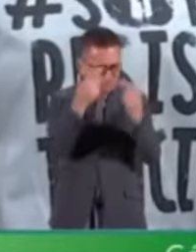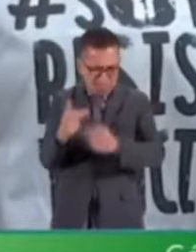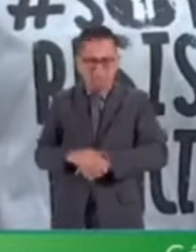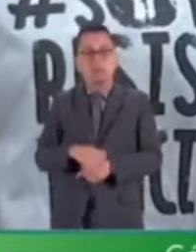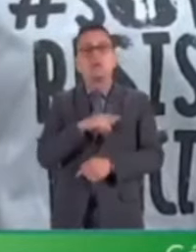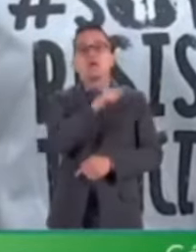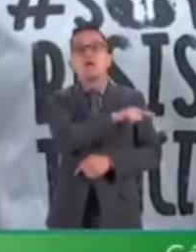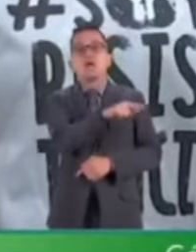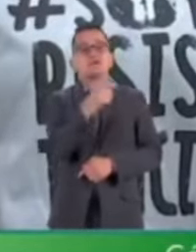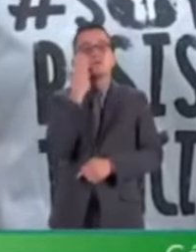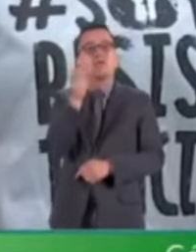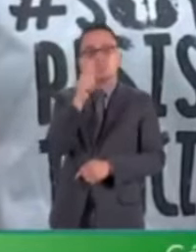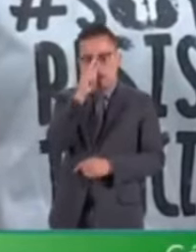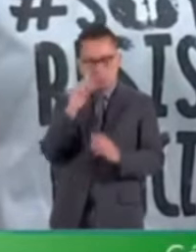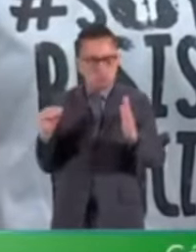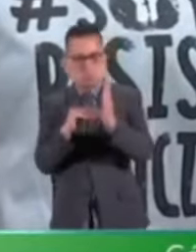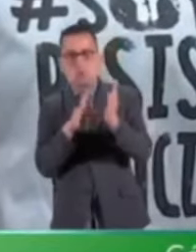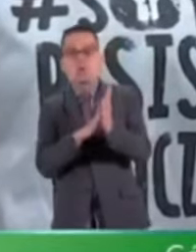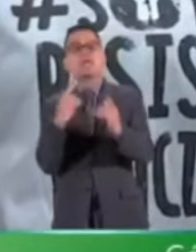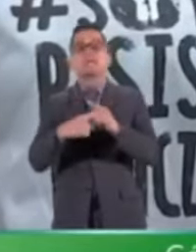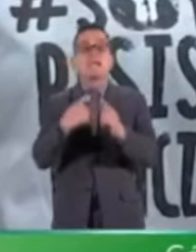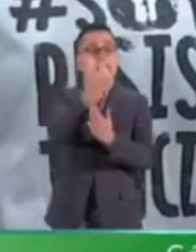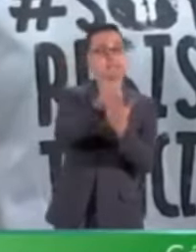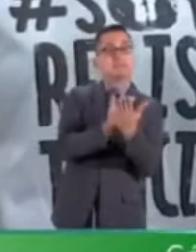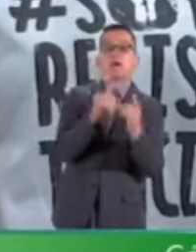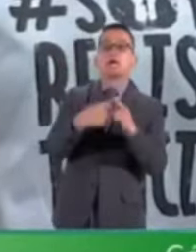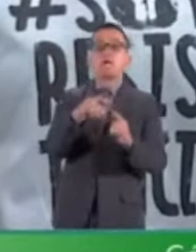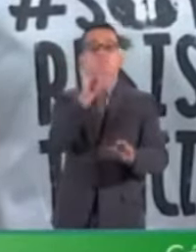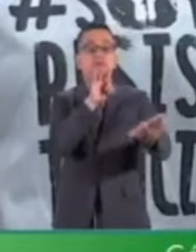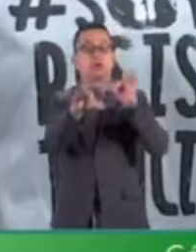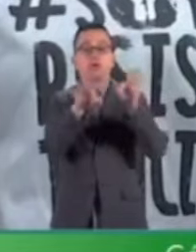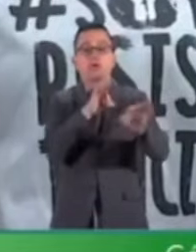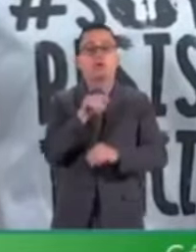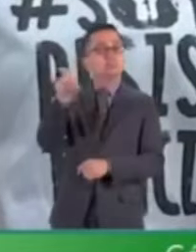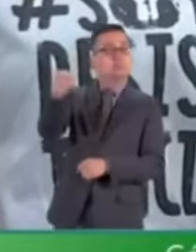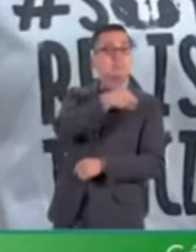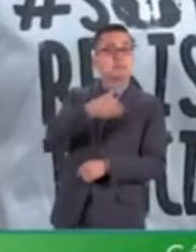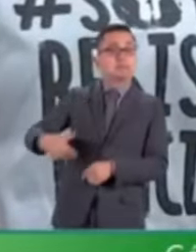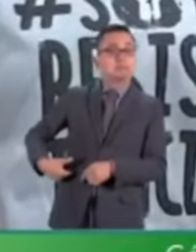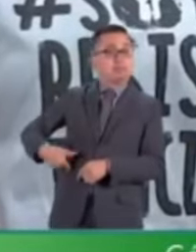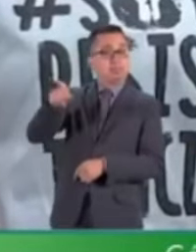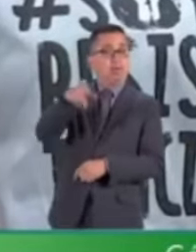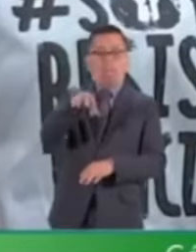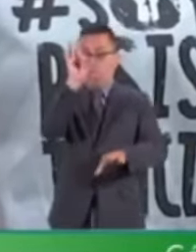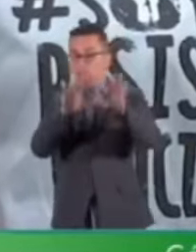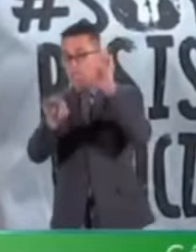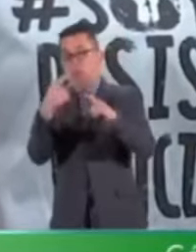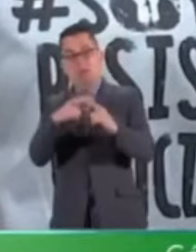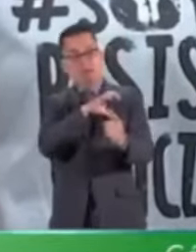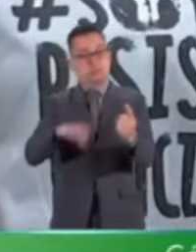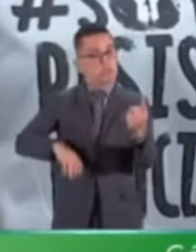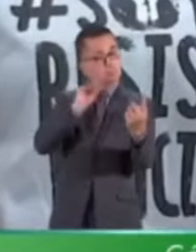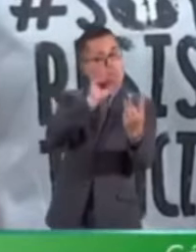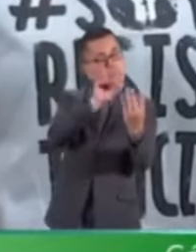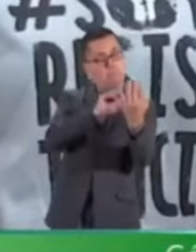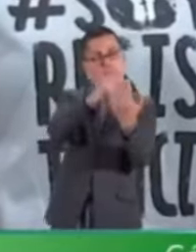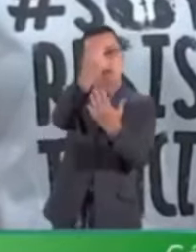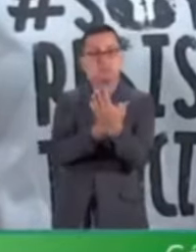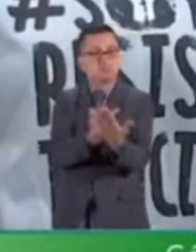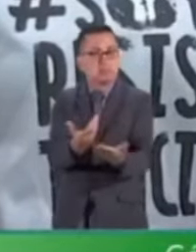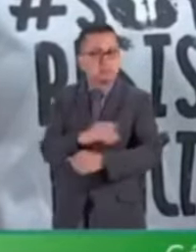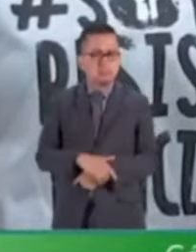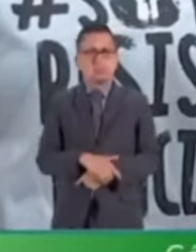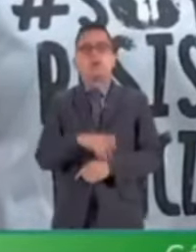en la boleta a los perfiles que seleccione únicamente la presidenta electa y su gabinete. Y pretenden después que el